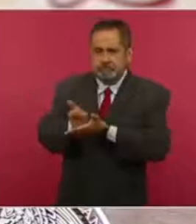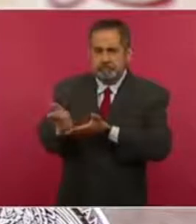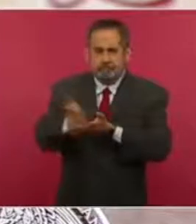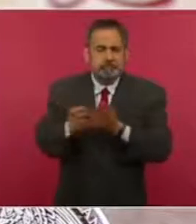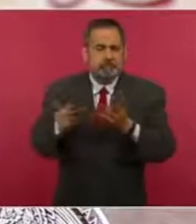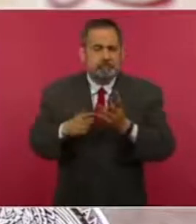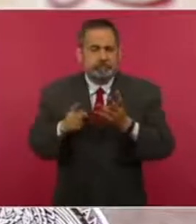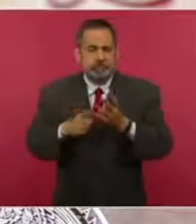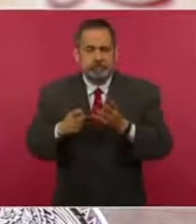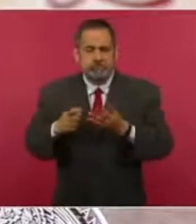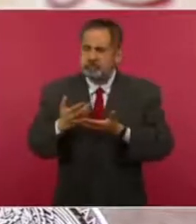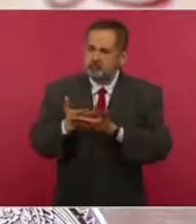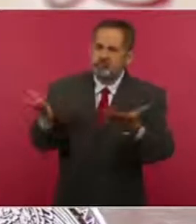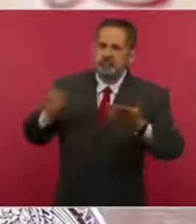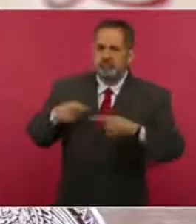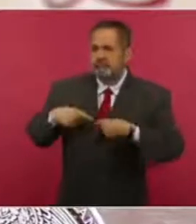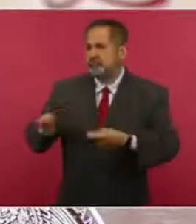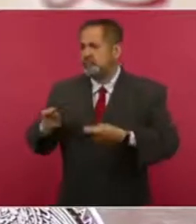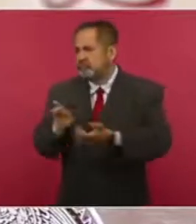como nunca,